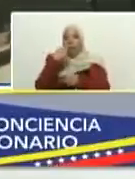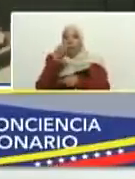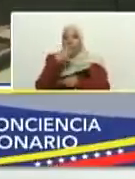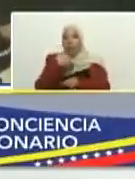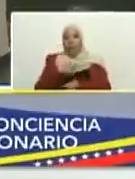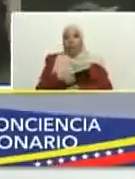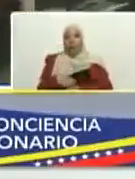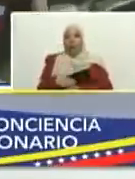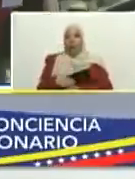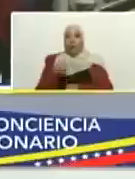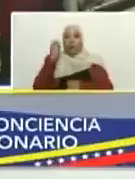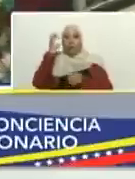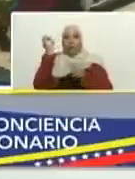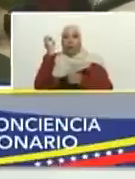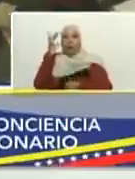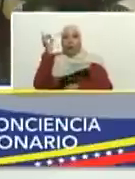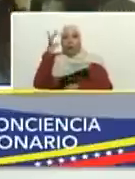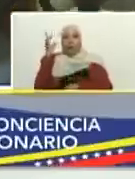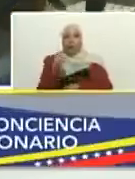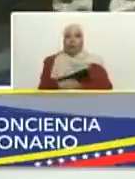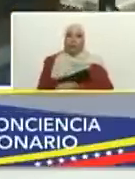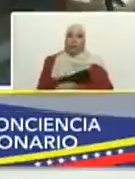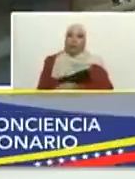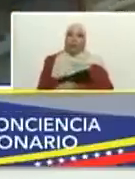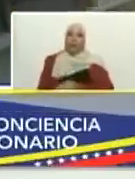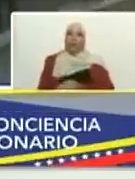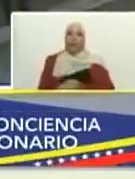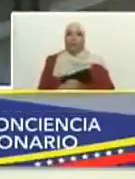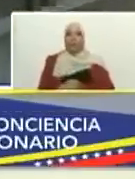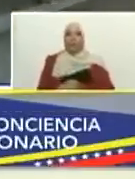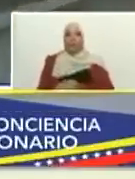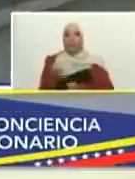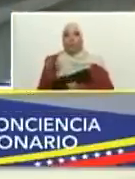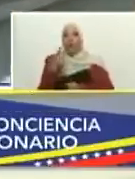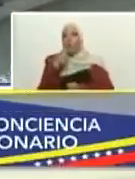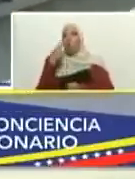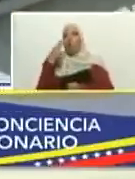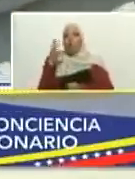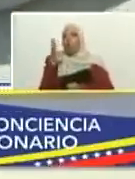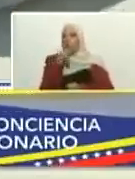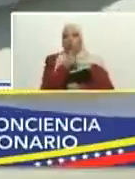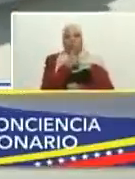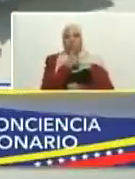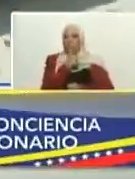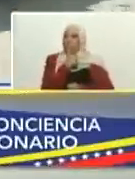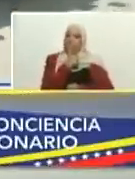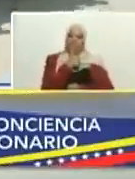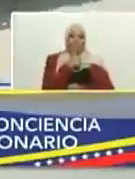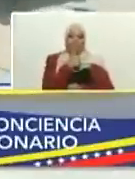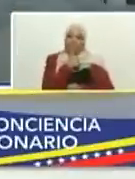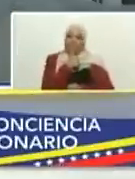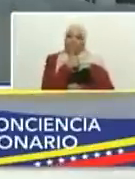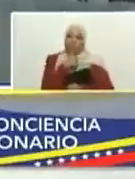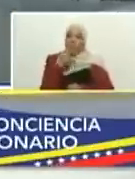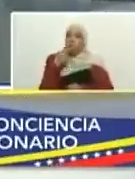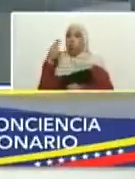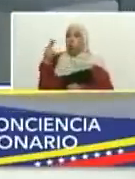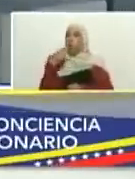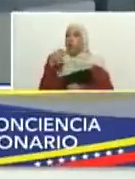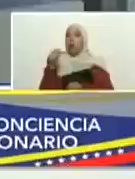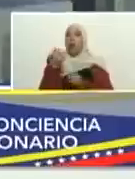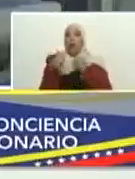Ernesto se inventa, a ver, que pase a parrilla. ¿Ah? Ah, porque tú no fumas. Claro, tú no fumas. Tú ni bebes, ni